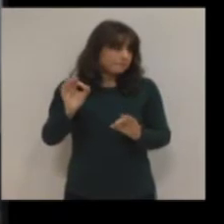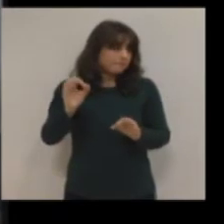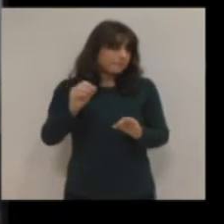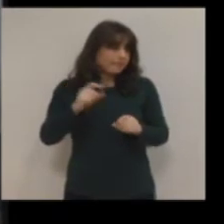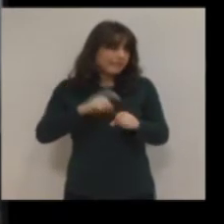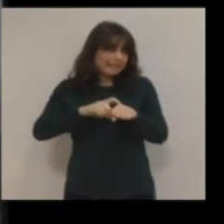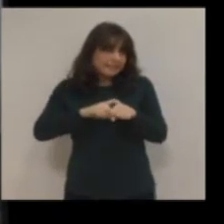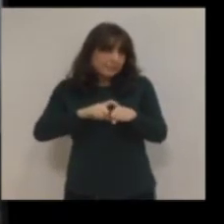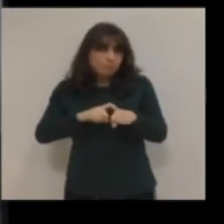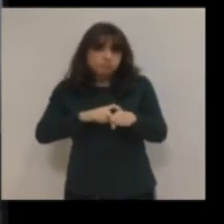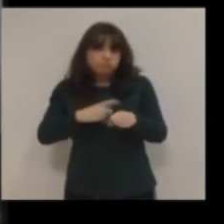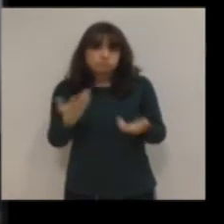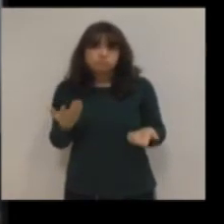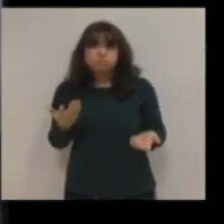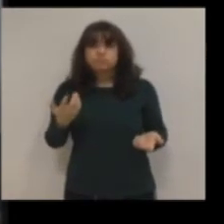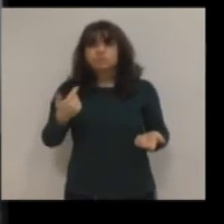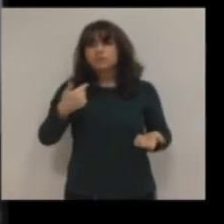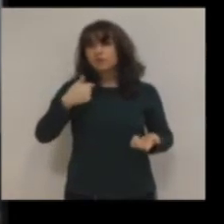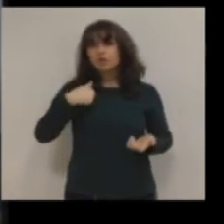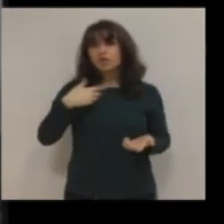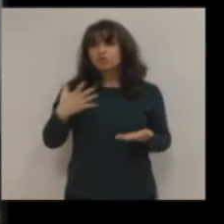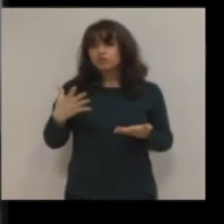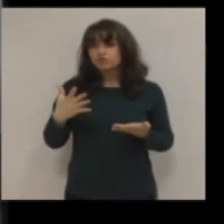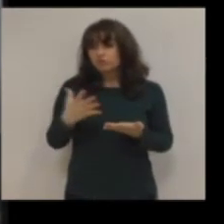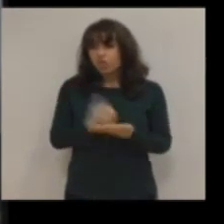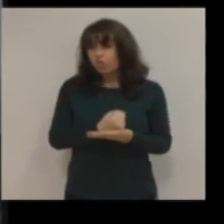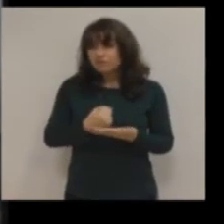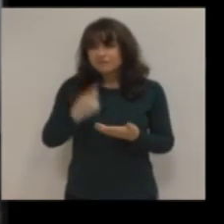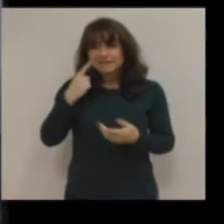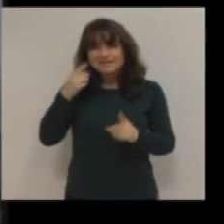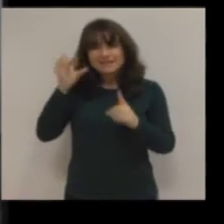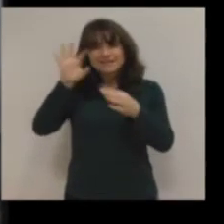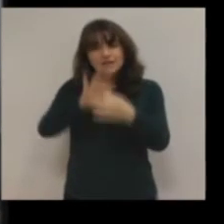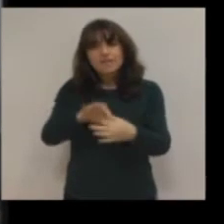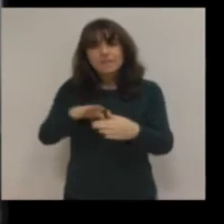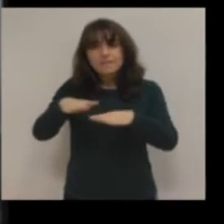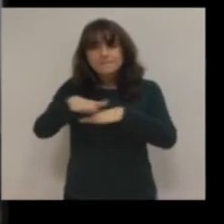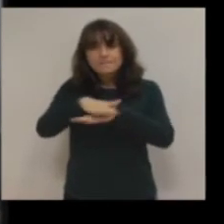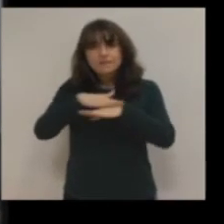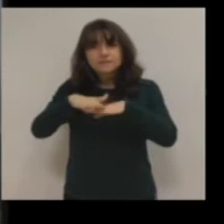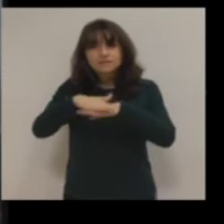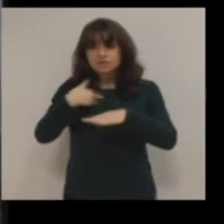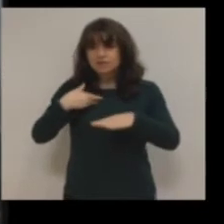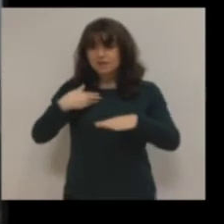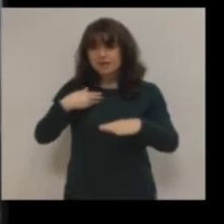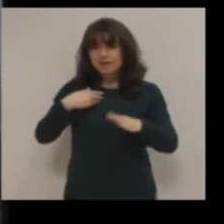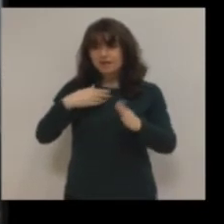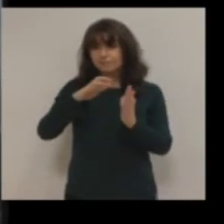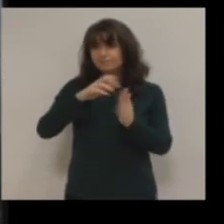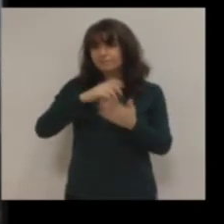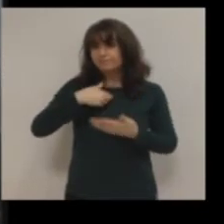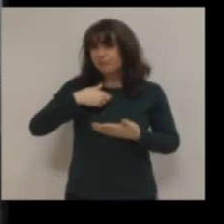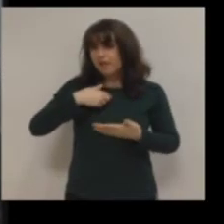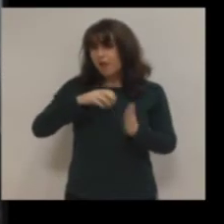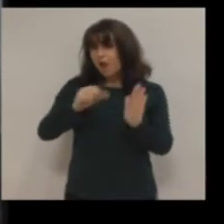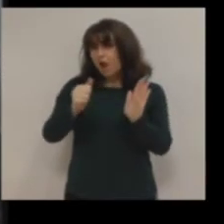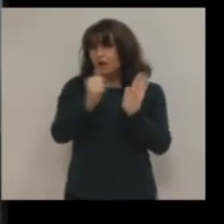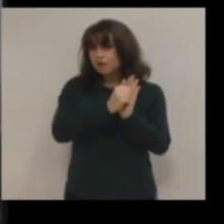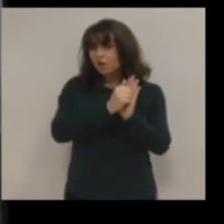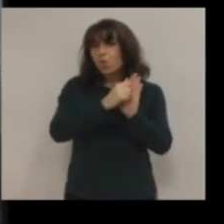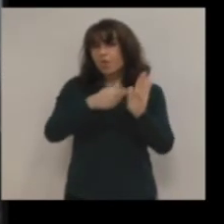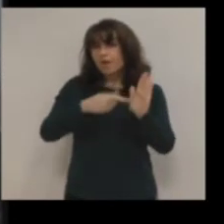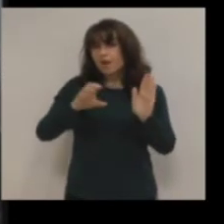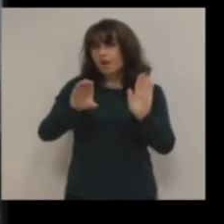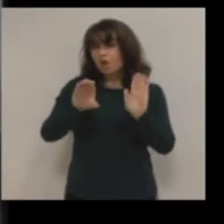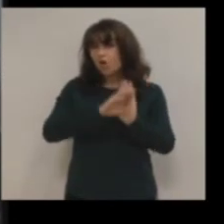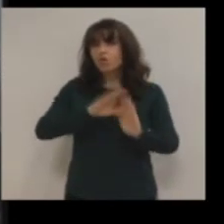toda acusación se lleva a cabo sobre la base de que se han cumplido los hechos descritos en el artículo del Código